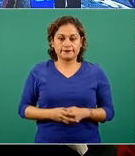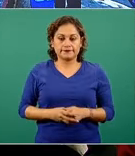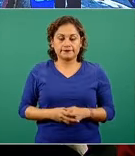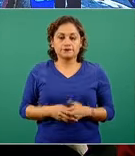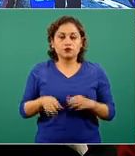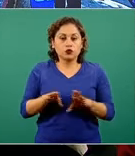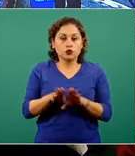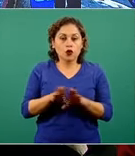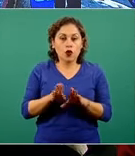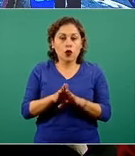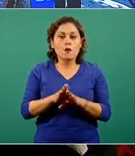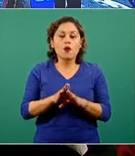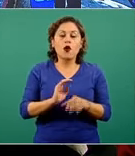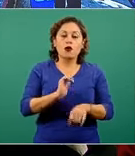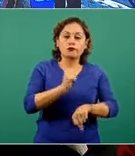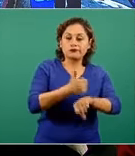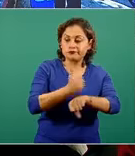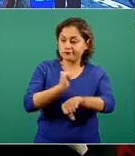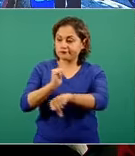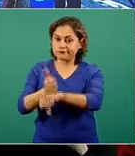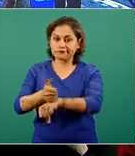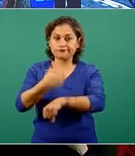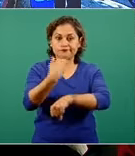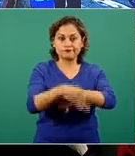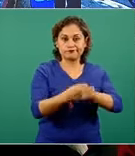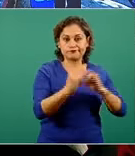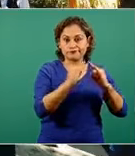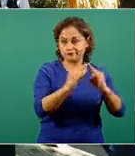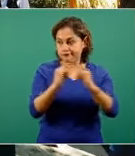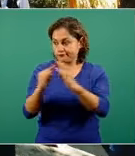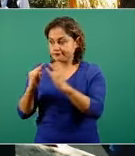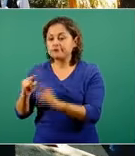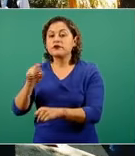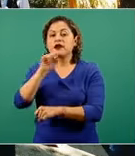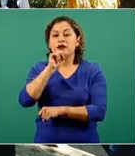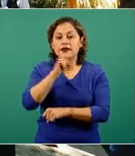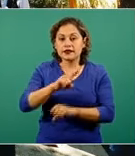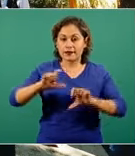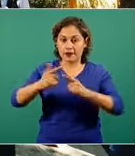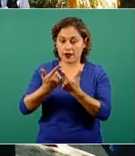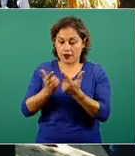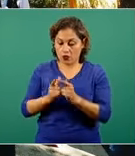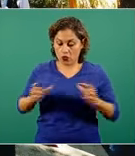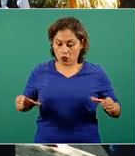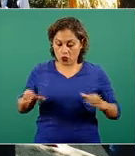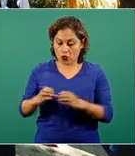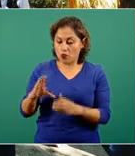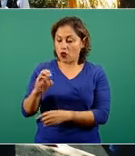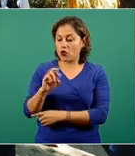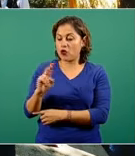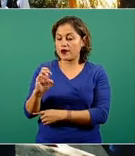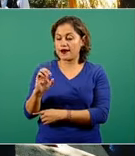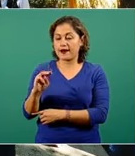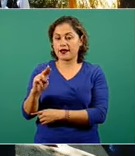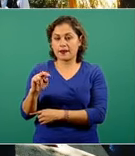los módulos, el arribo de las brigadas correcaminos, integradas, como sabemos, de manera